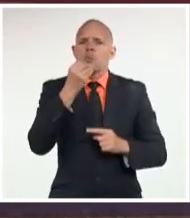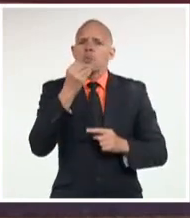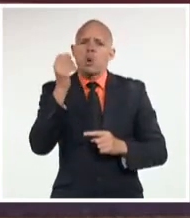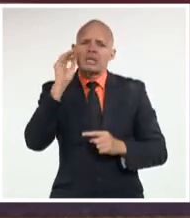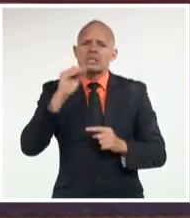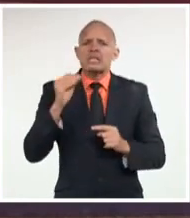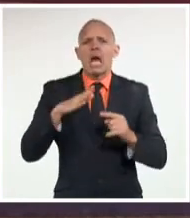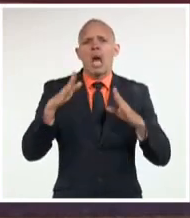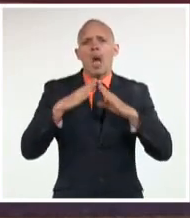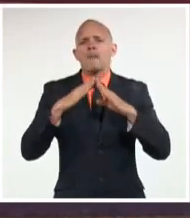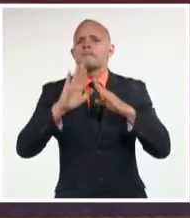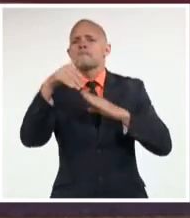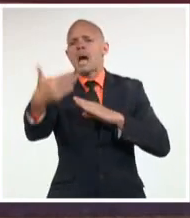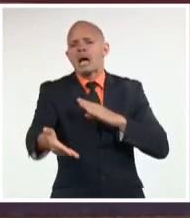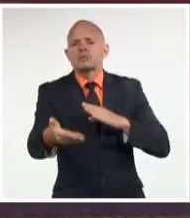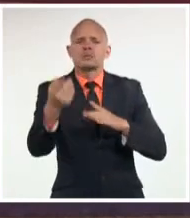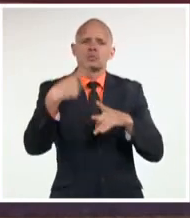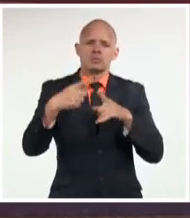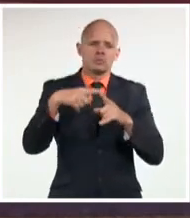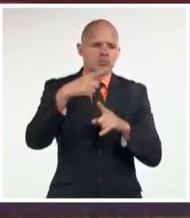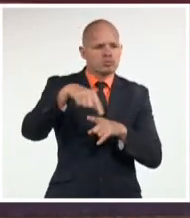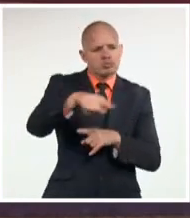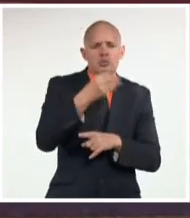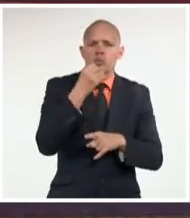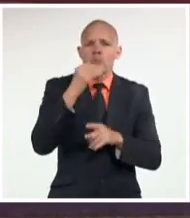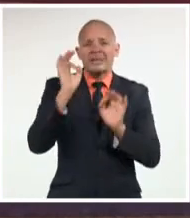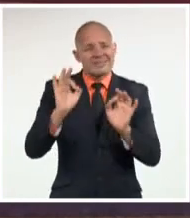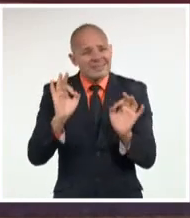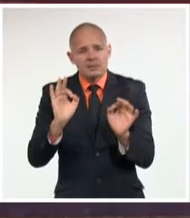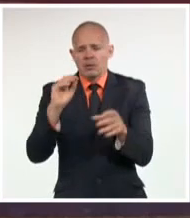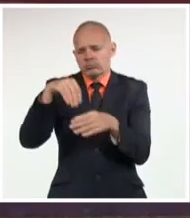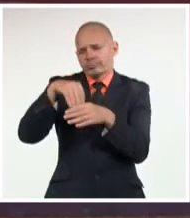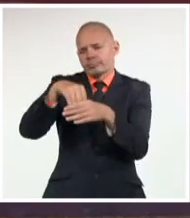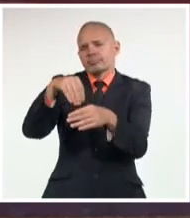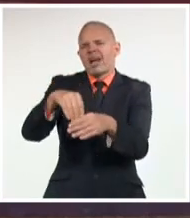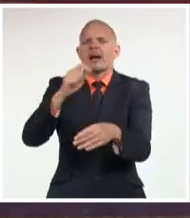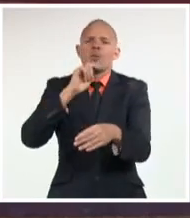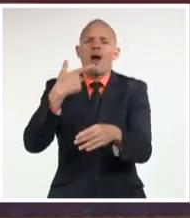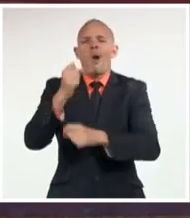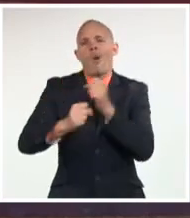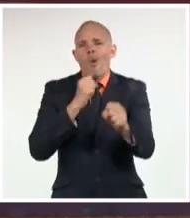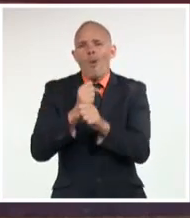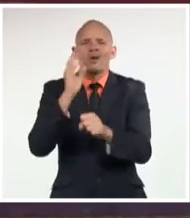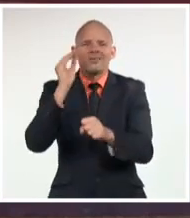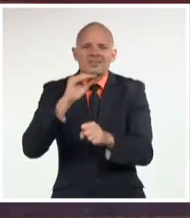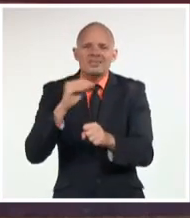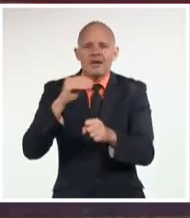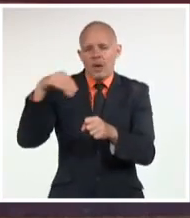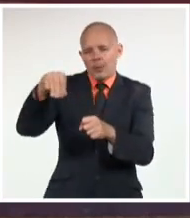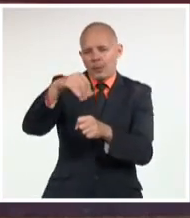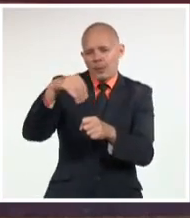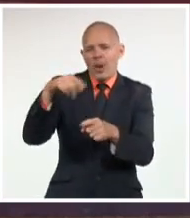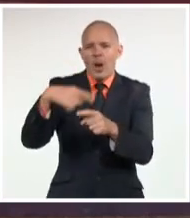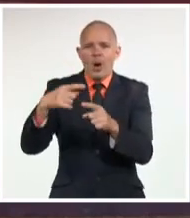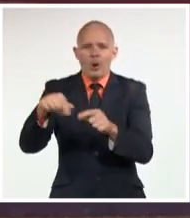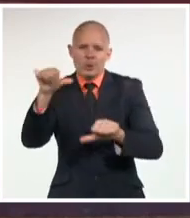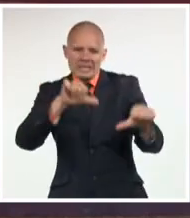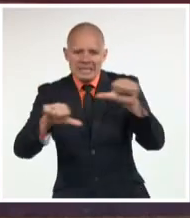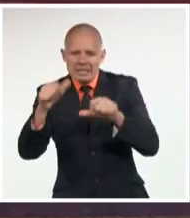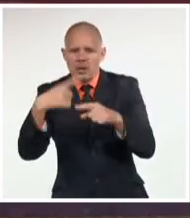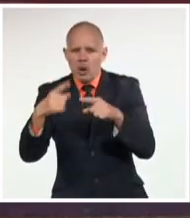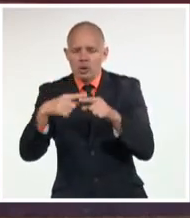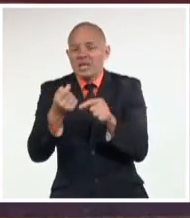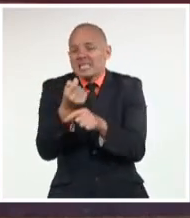parcelas familiares, cuente de manera permanente con el abono orgánico necesario para su aplicación, con la semilla de